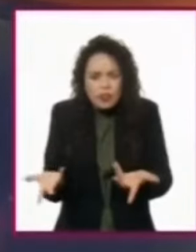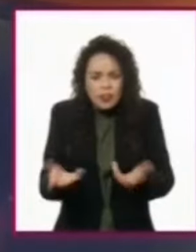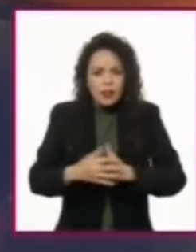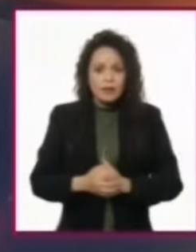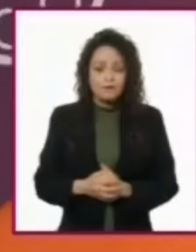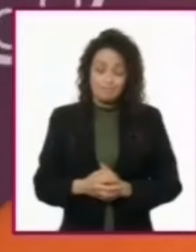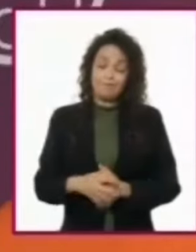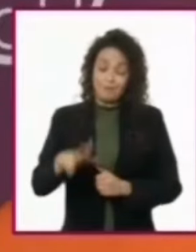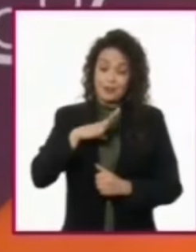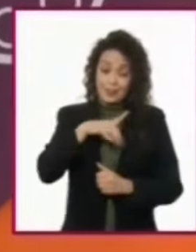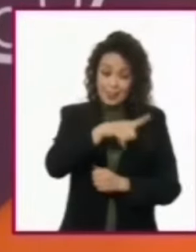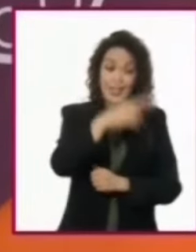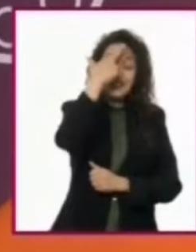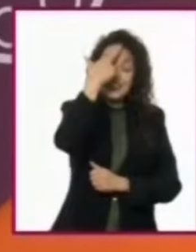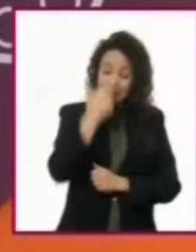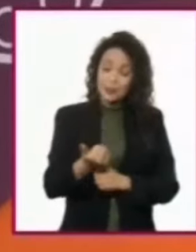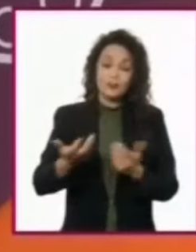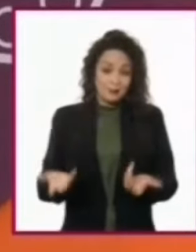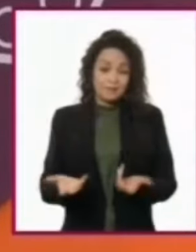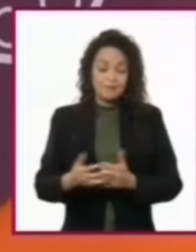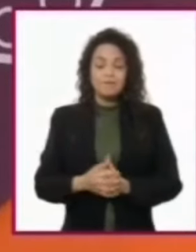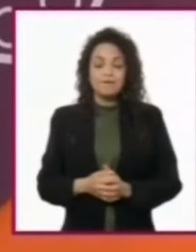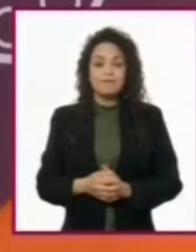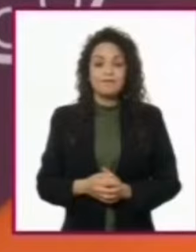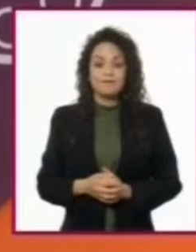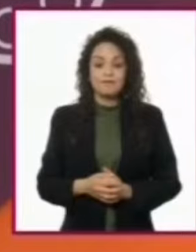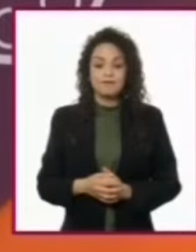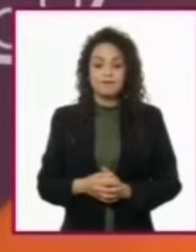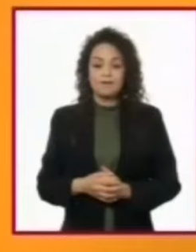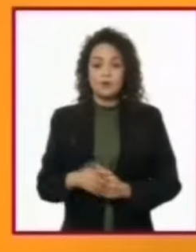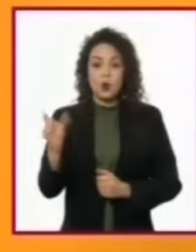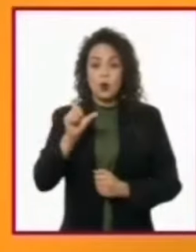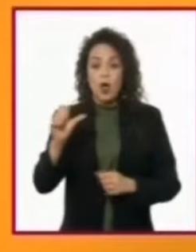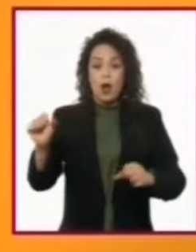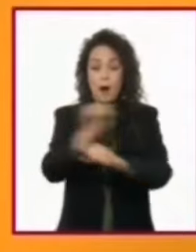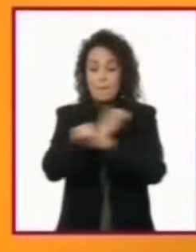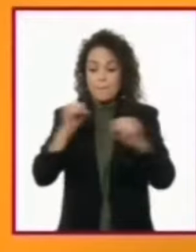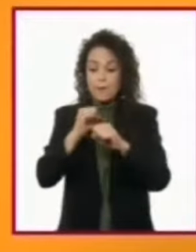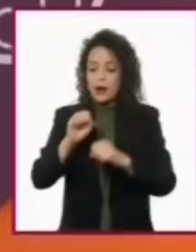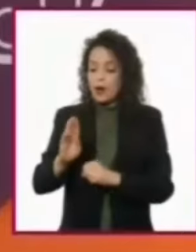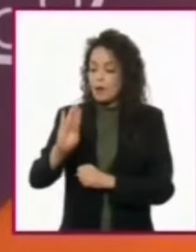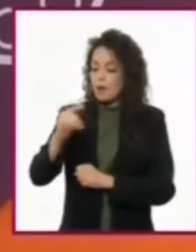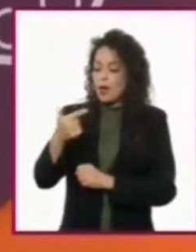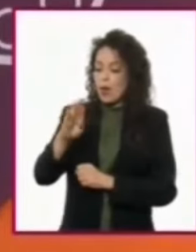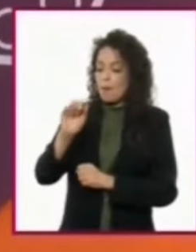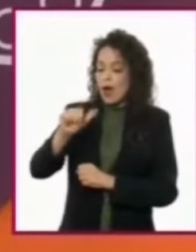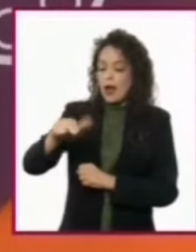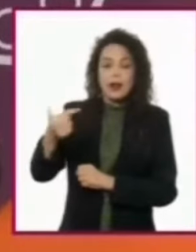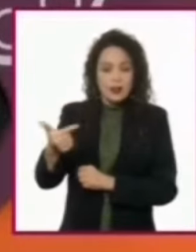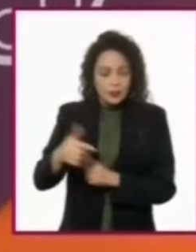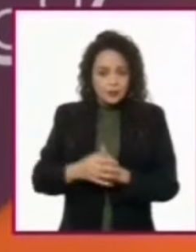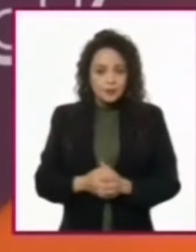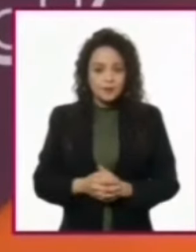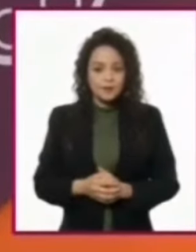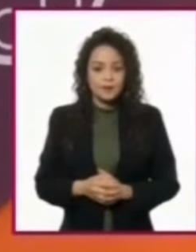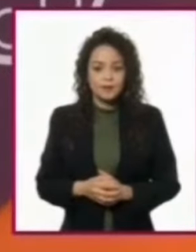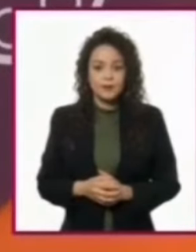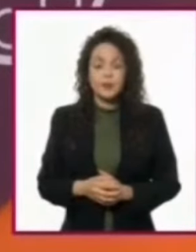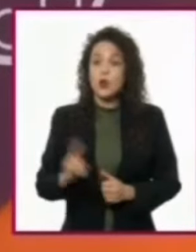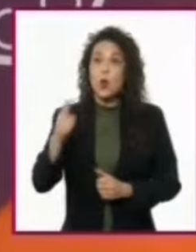Tienes mucha razón. Pues bien, después del Big Bang, o de lo que todos conocemos como la Gran Explosión,